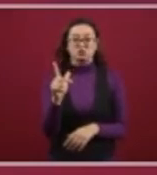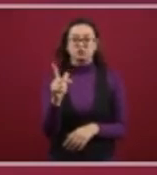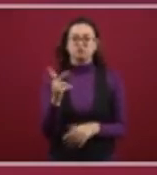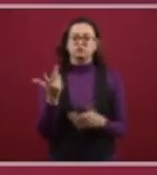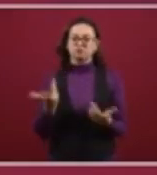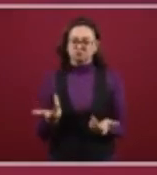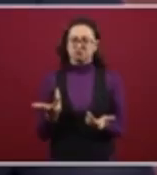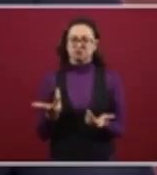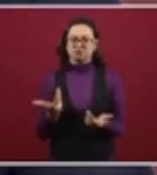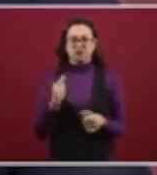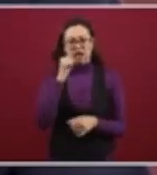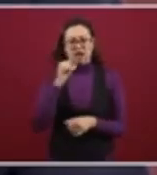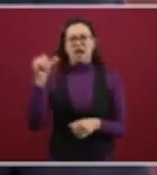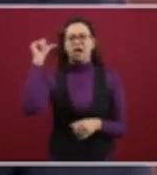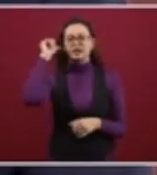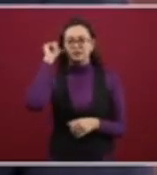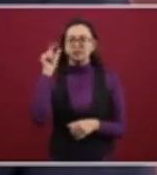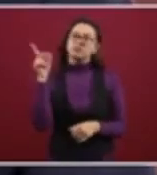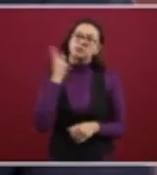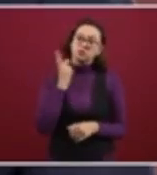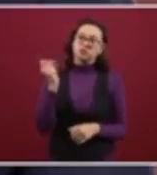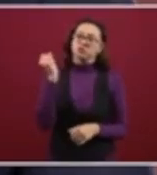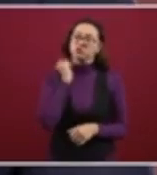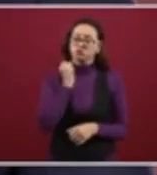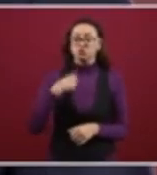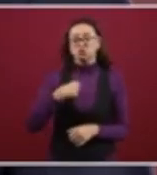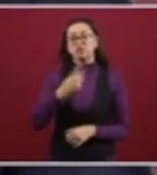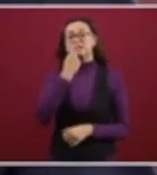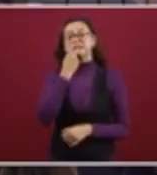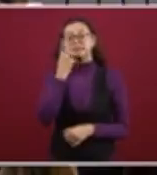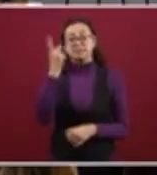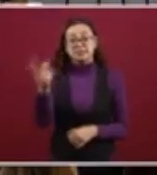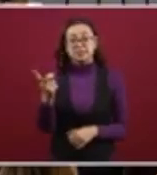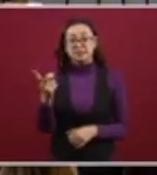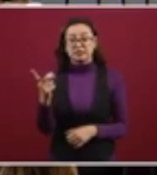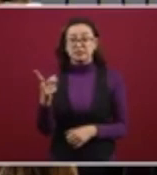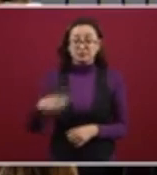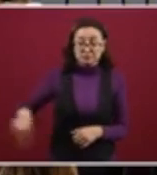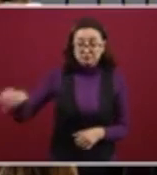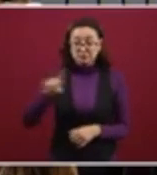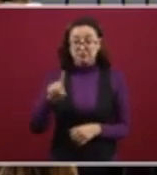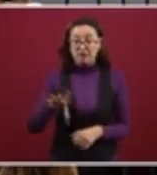eso fue lo que les dije ayer a los legisladores, si se está abusando